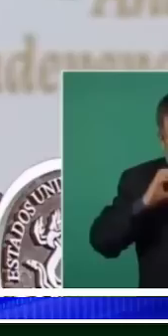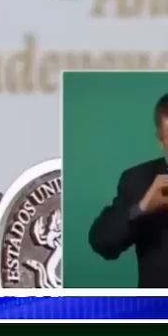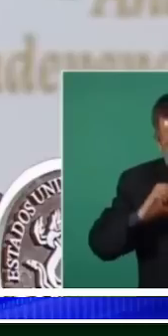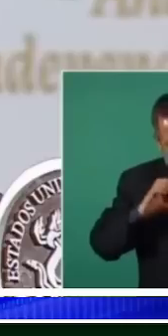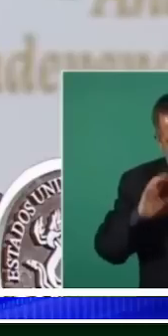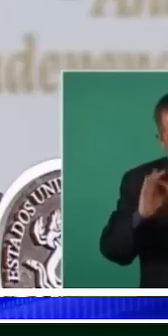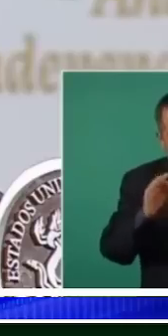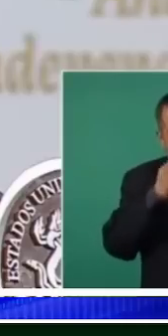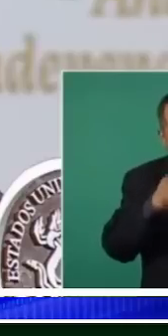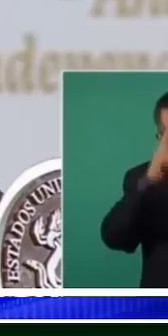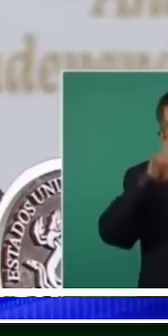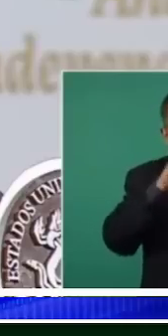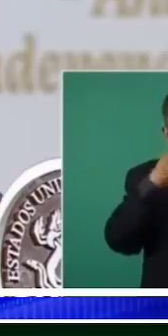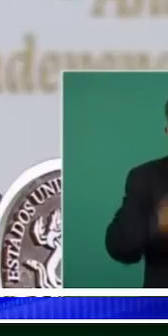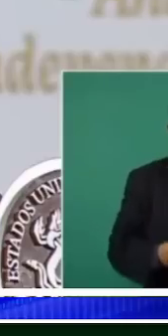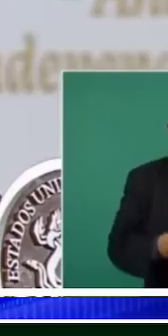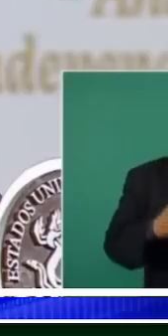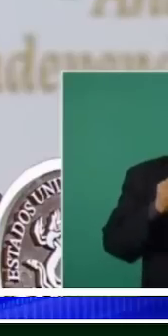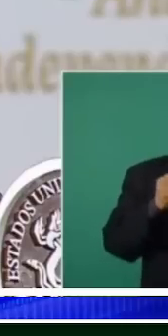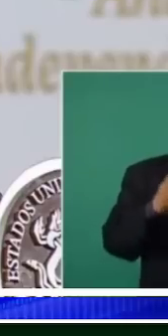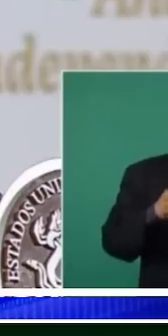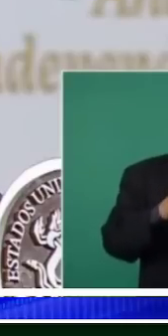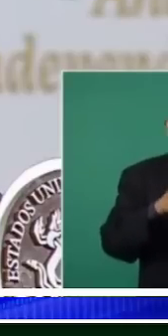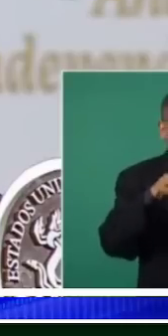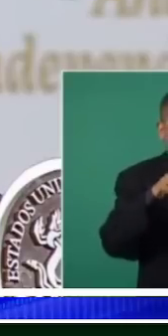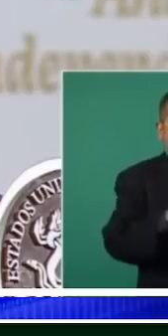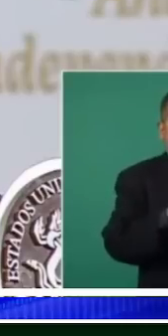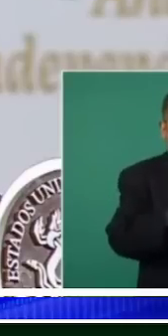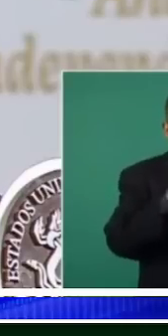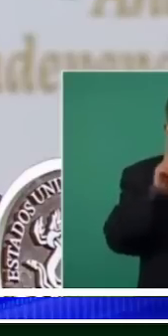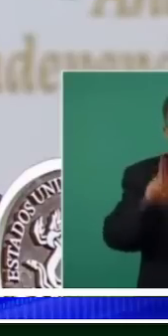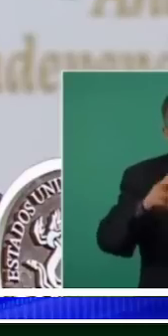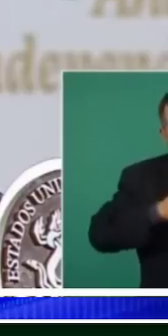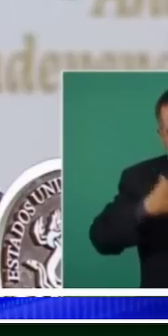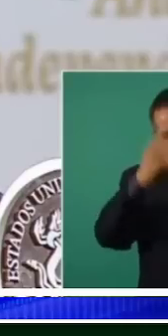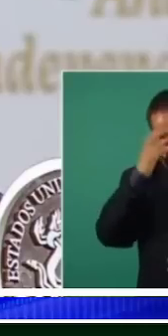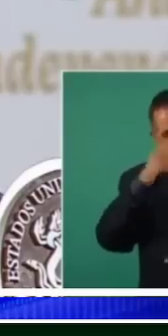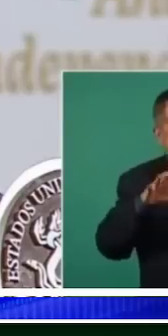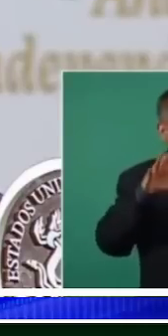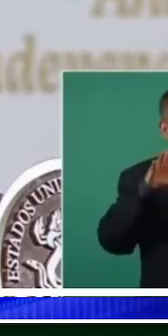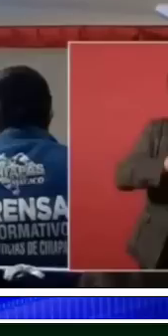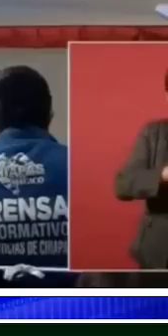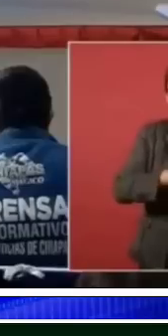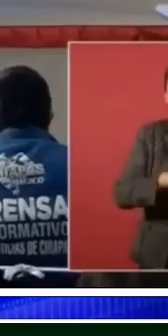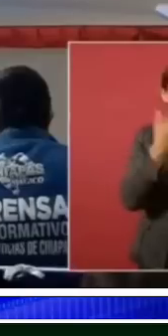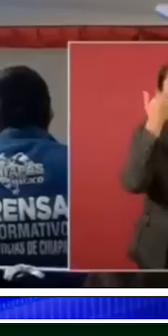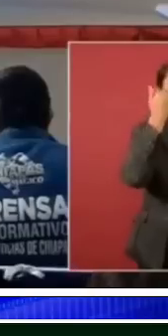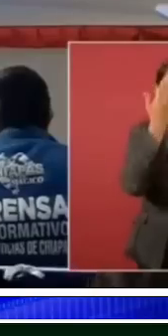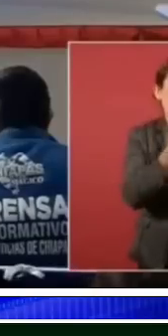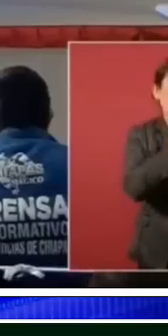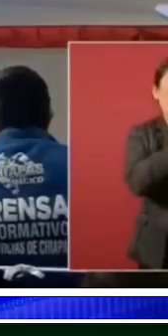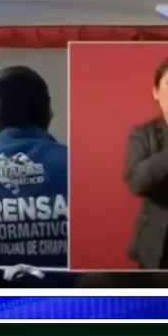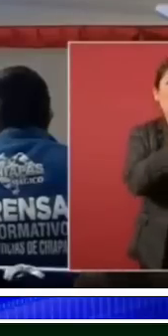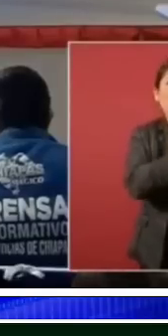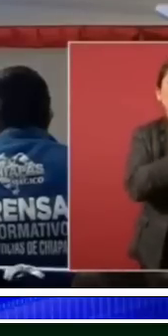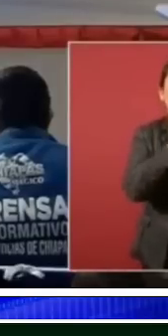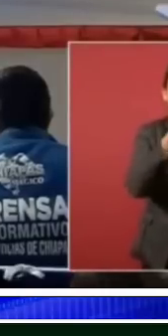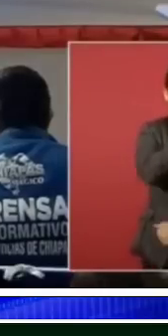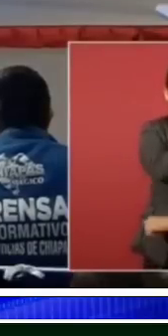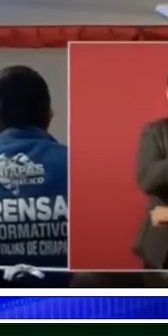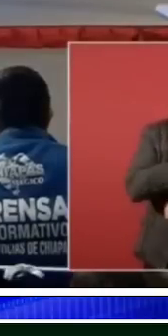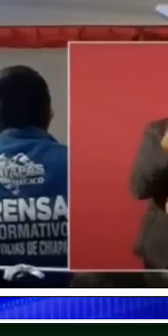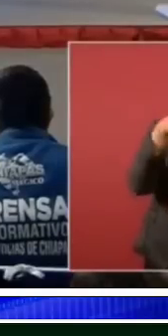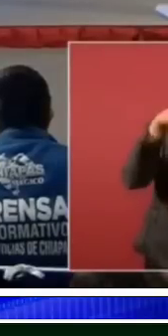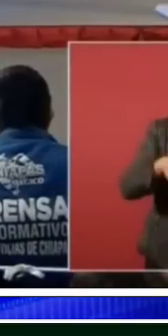intereses sabemos muy bien políticos y económicos que están metidos detrás de esto y sobre todo detrás de las decisiones de esta juez esto